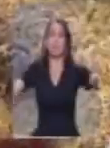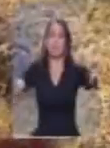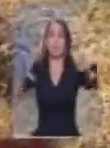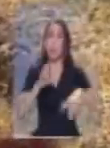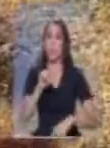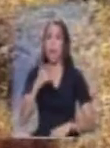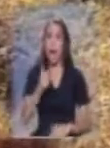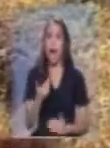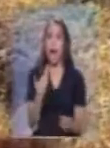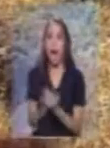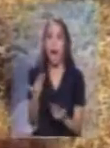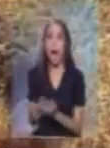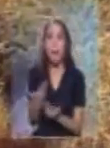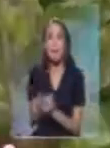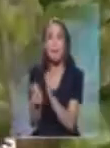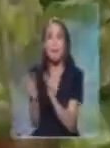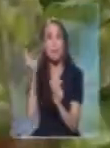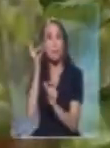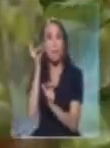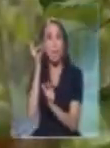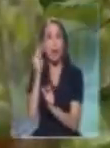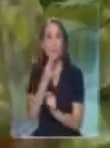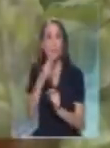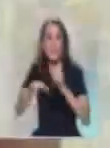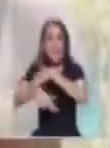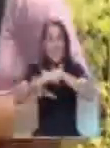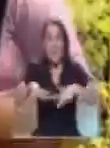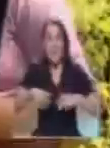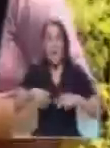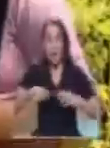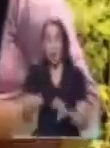una oportunidad para las mujeres de la isla.